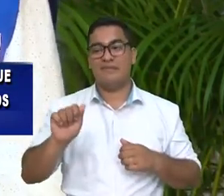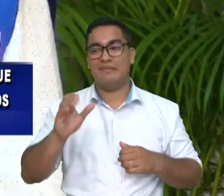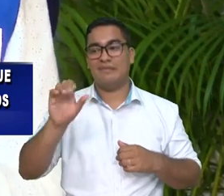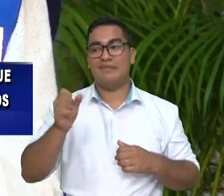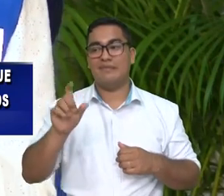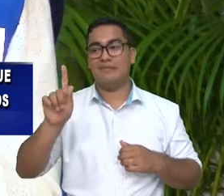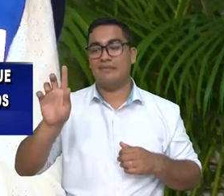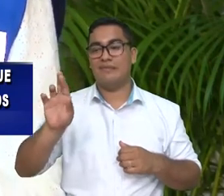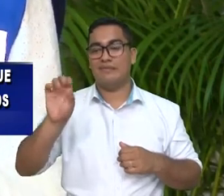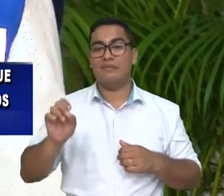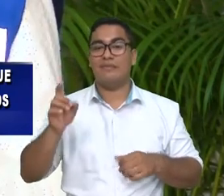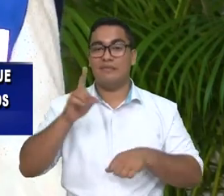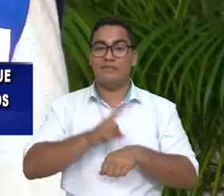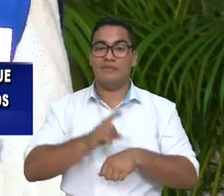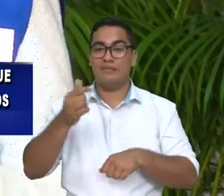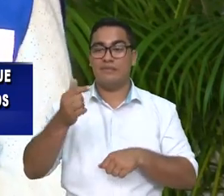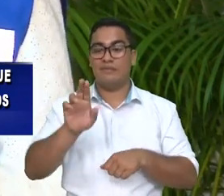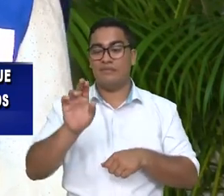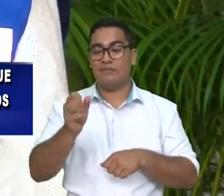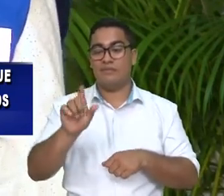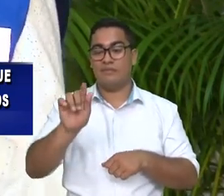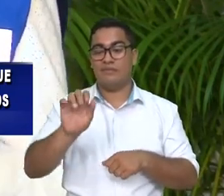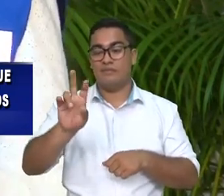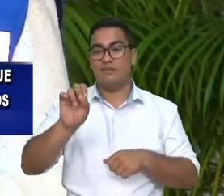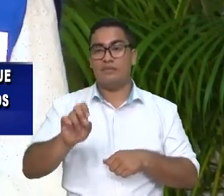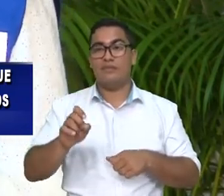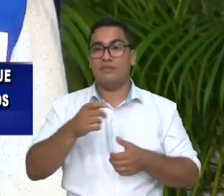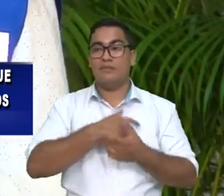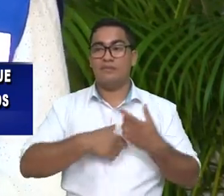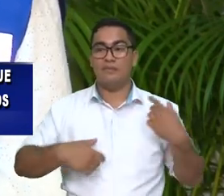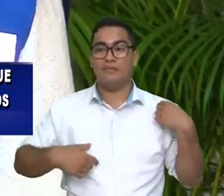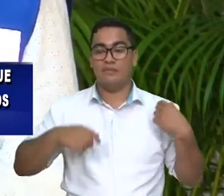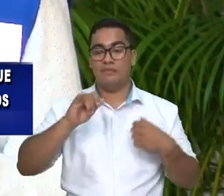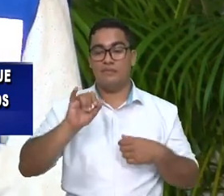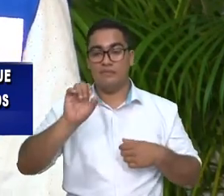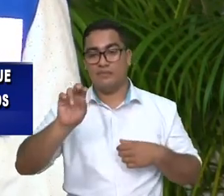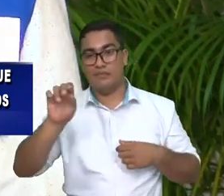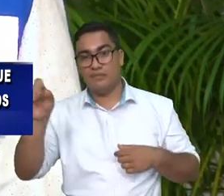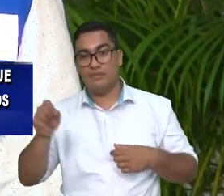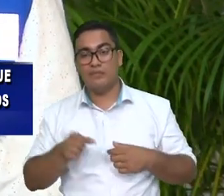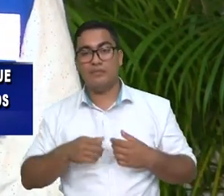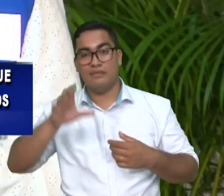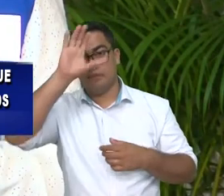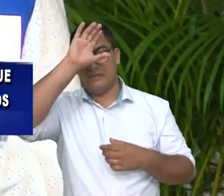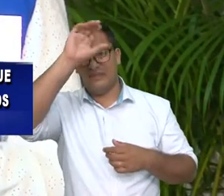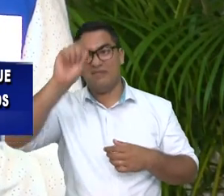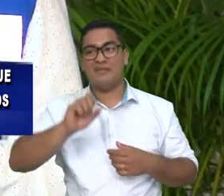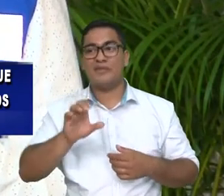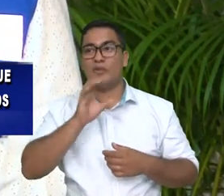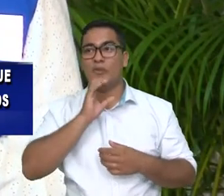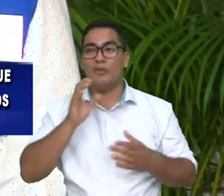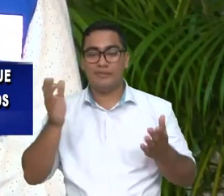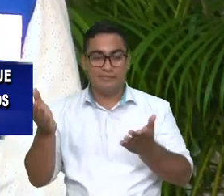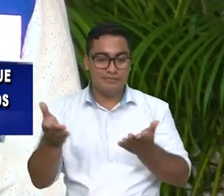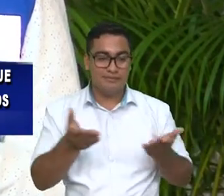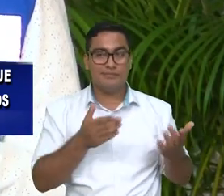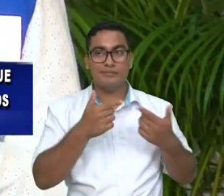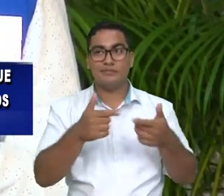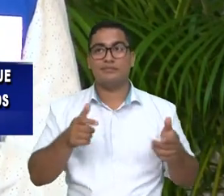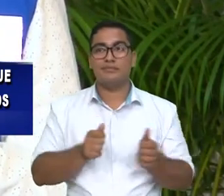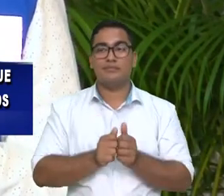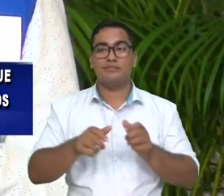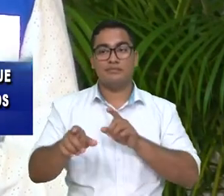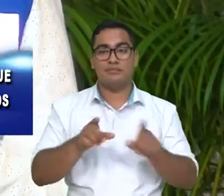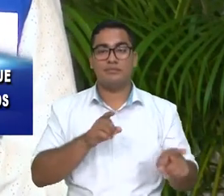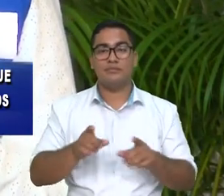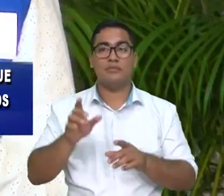Gustavo Porra, el presidente del INS, el embajador de Cuba, estaban dándole la bienvenida a esta delegación de médicos